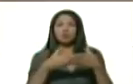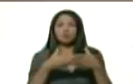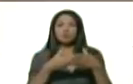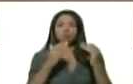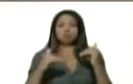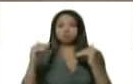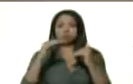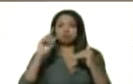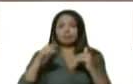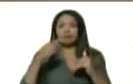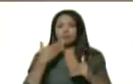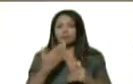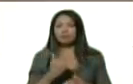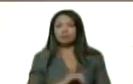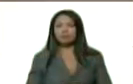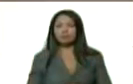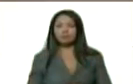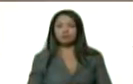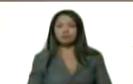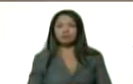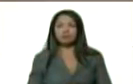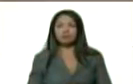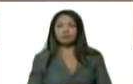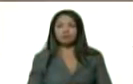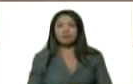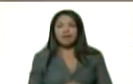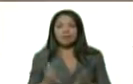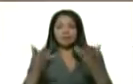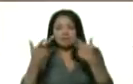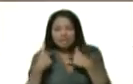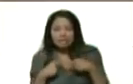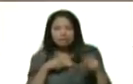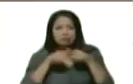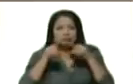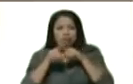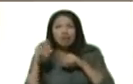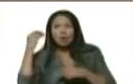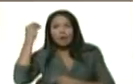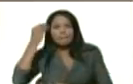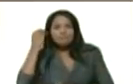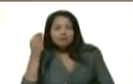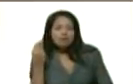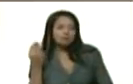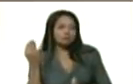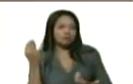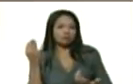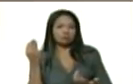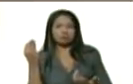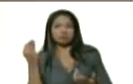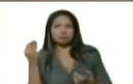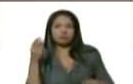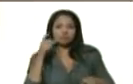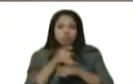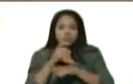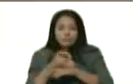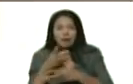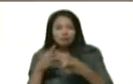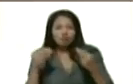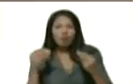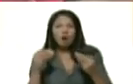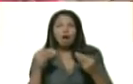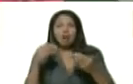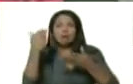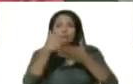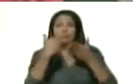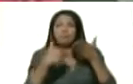nivel sus críticas, sus opiniones, sus propuestas para las 7